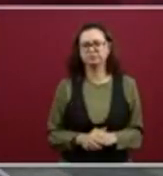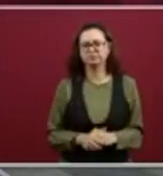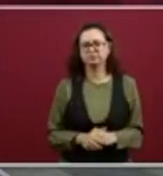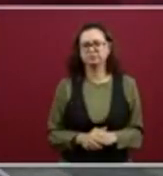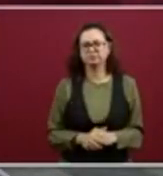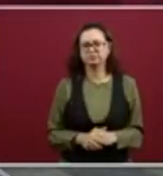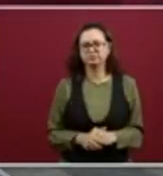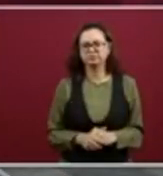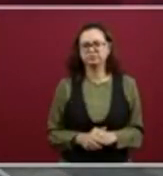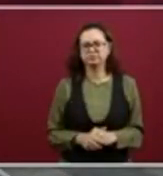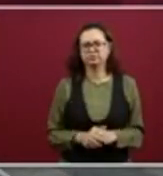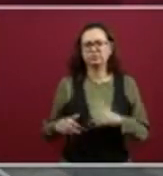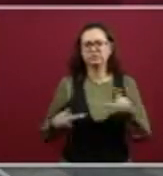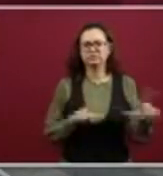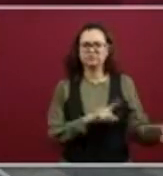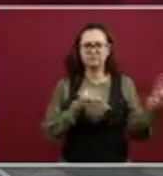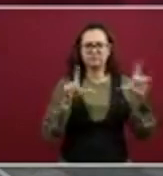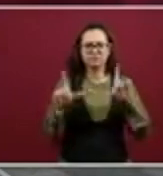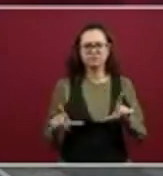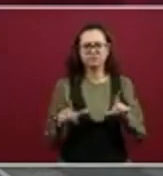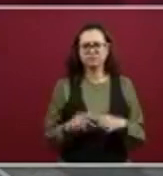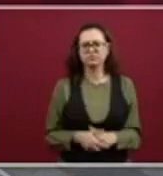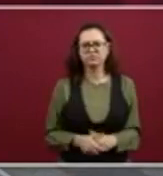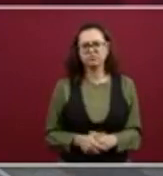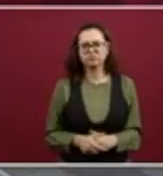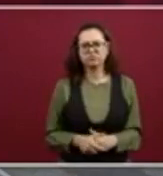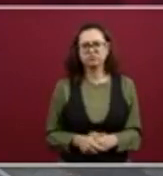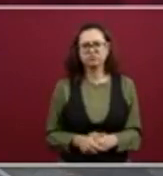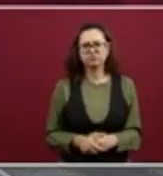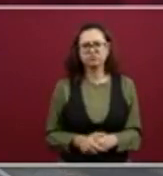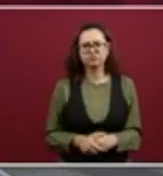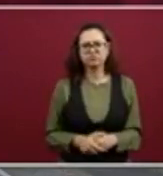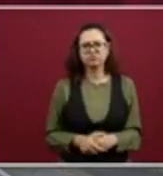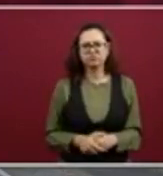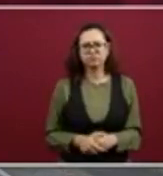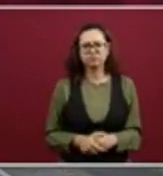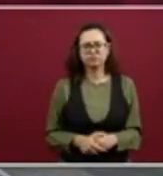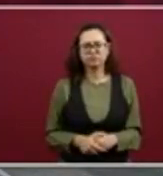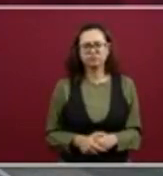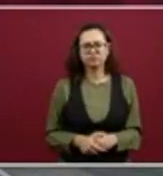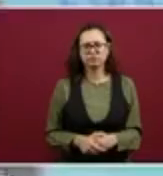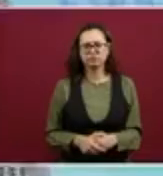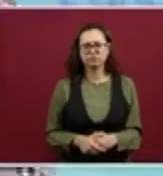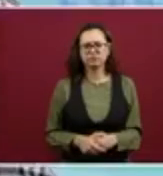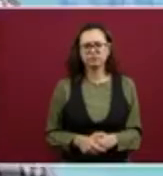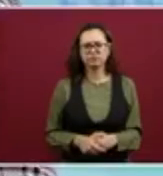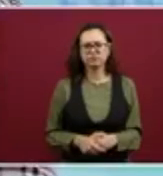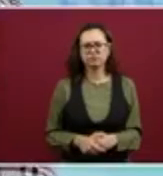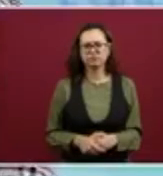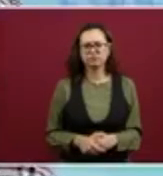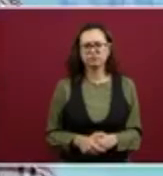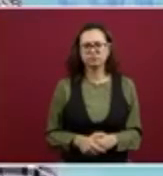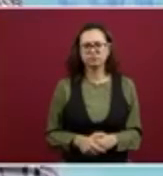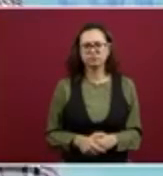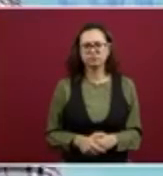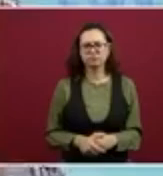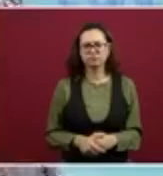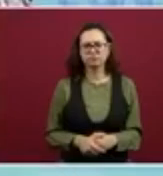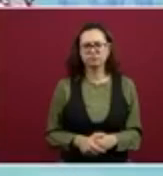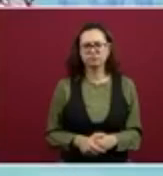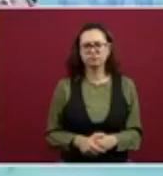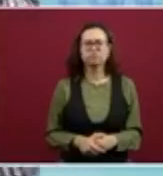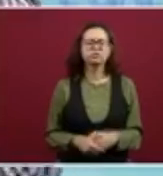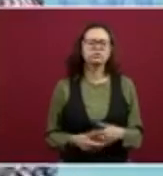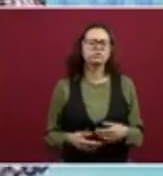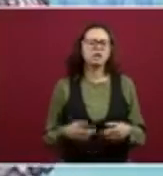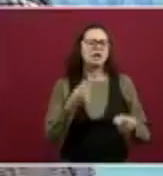idea. La siguiente. Bien, aquí tenemos los 120 principales